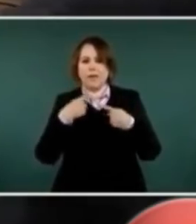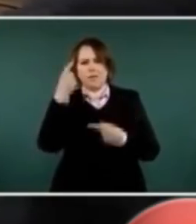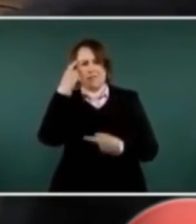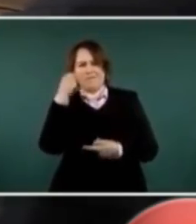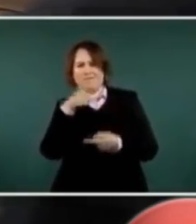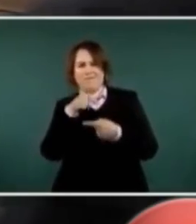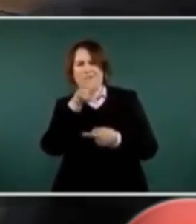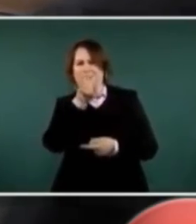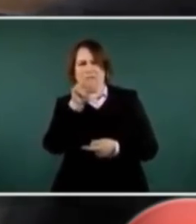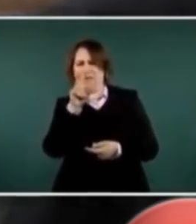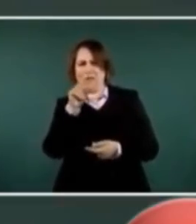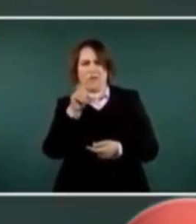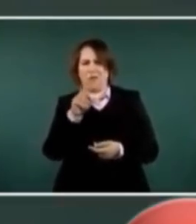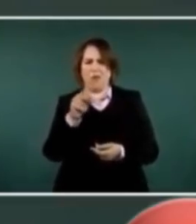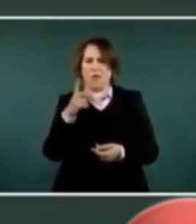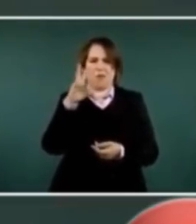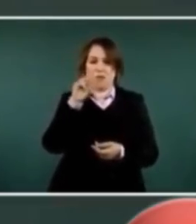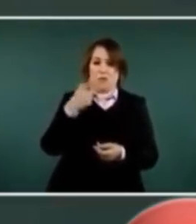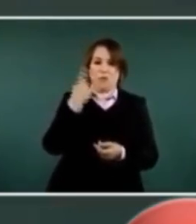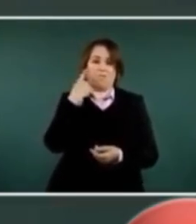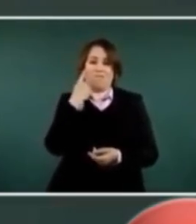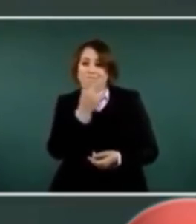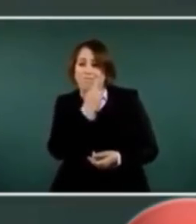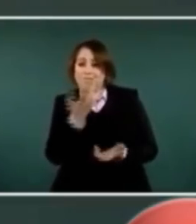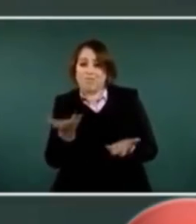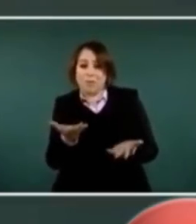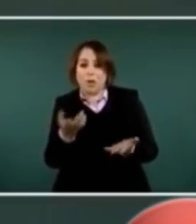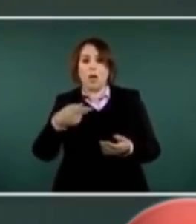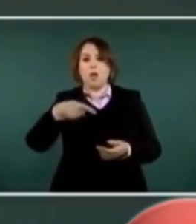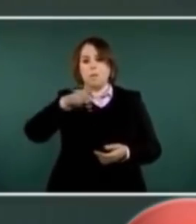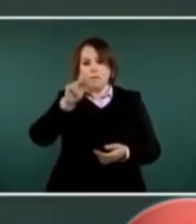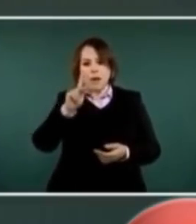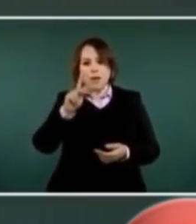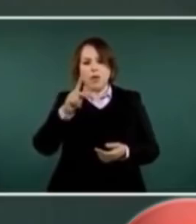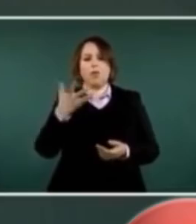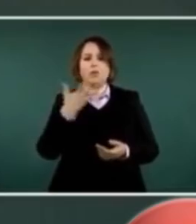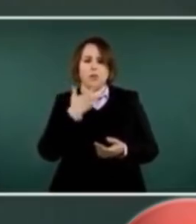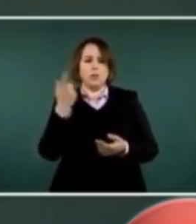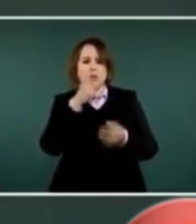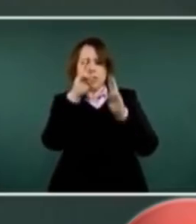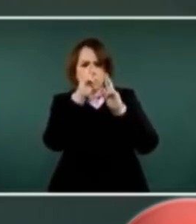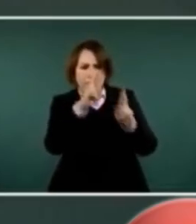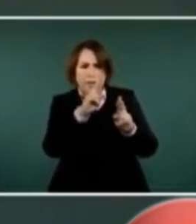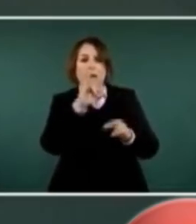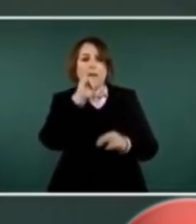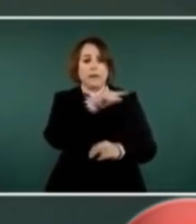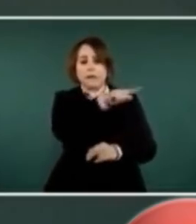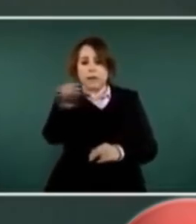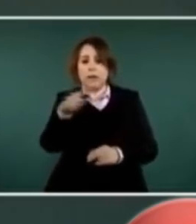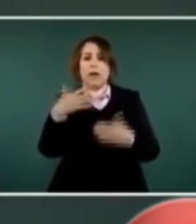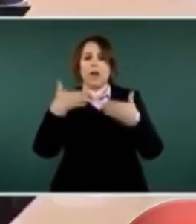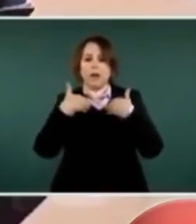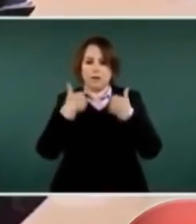respetarnos pero si tienen que entender que nosotros